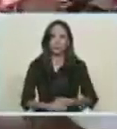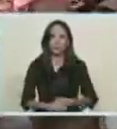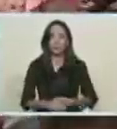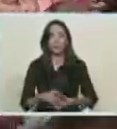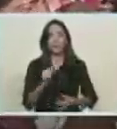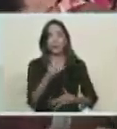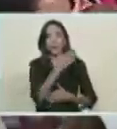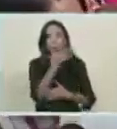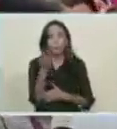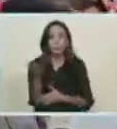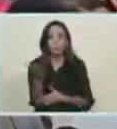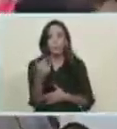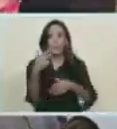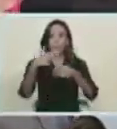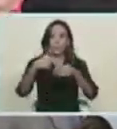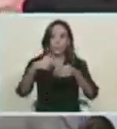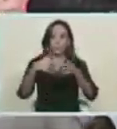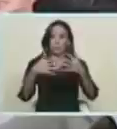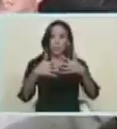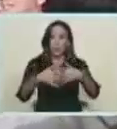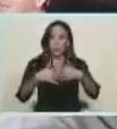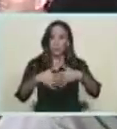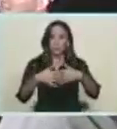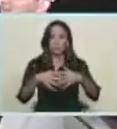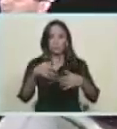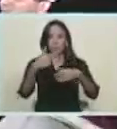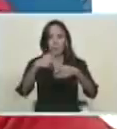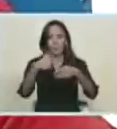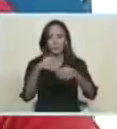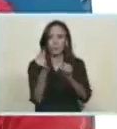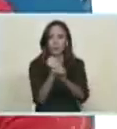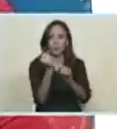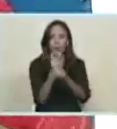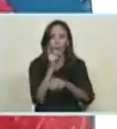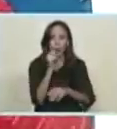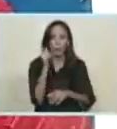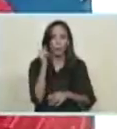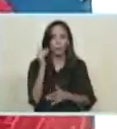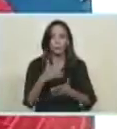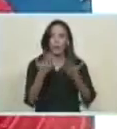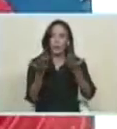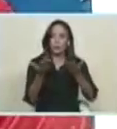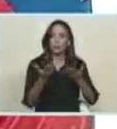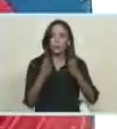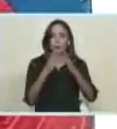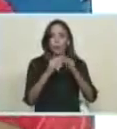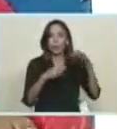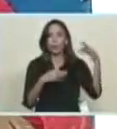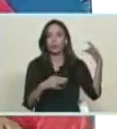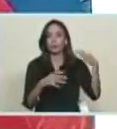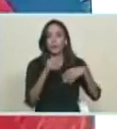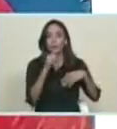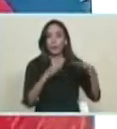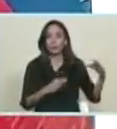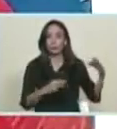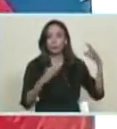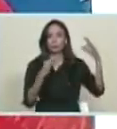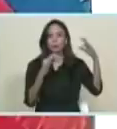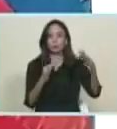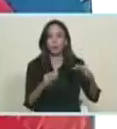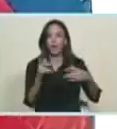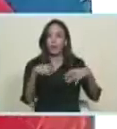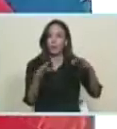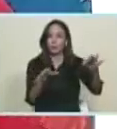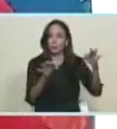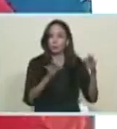Bueno, queridos compañeros de PDVSA, ustedes me han entregado, además de todo lo que yo traía, ustedes me han